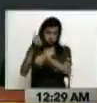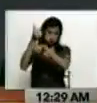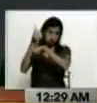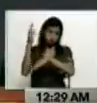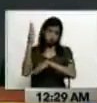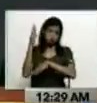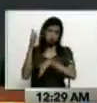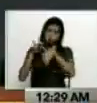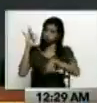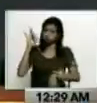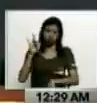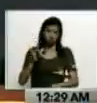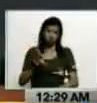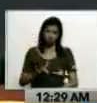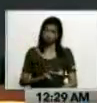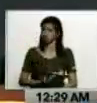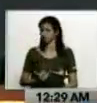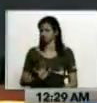jerarquía